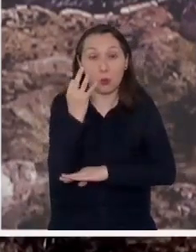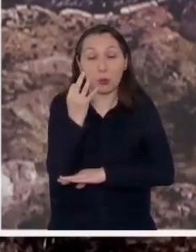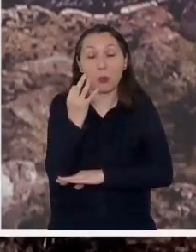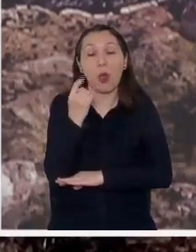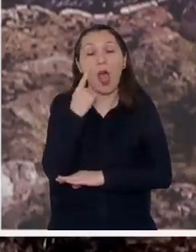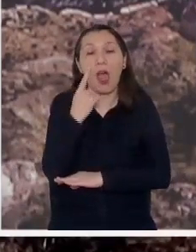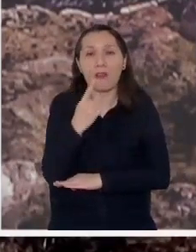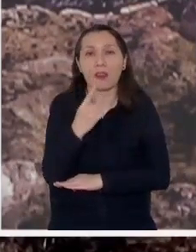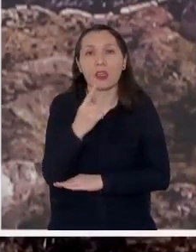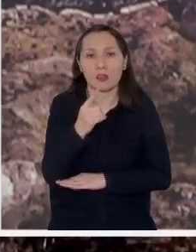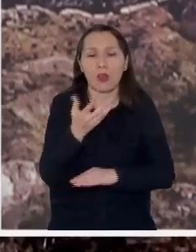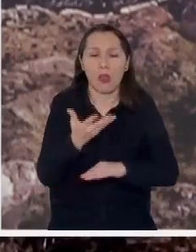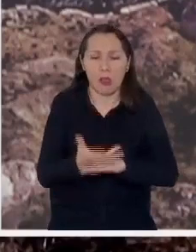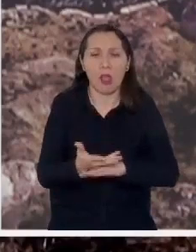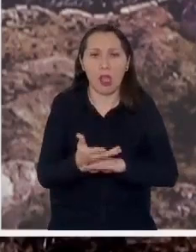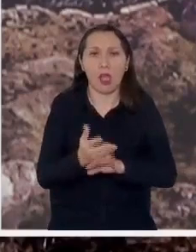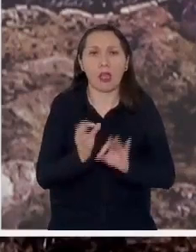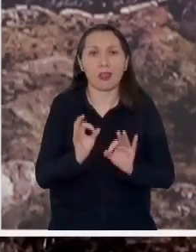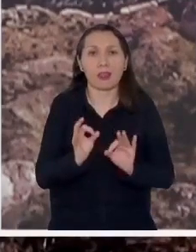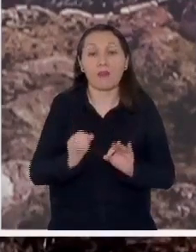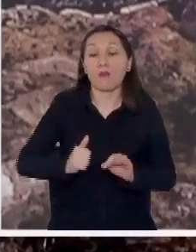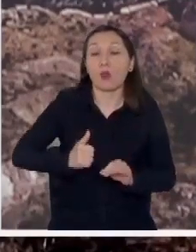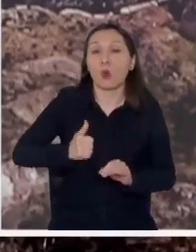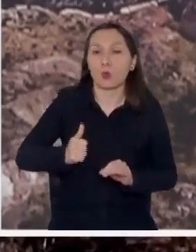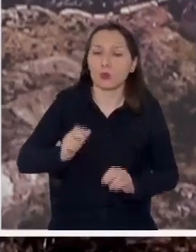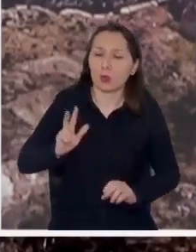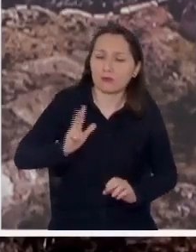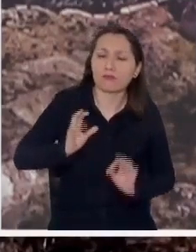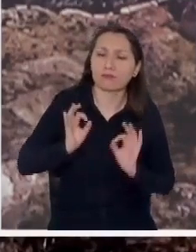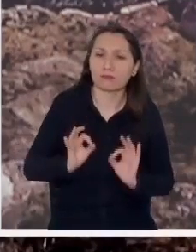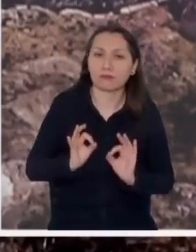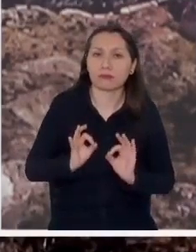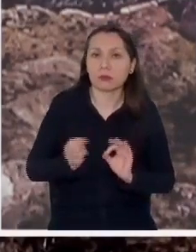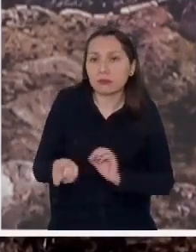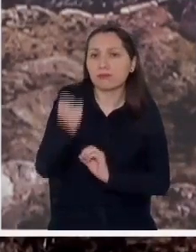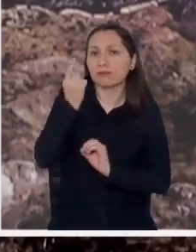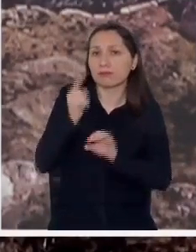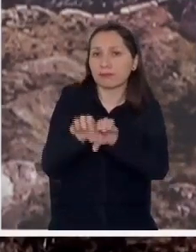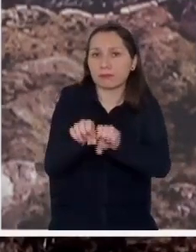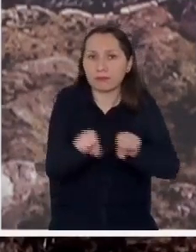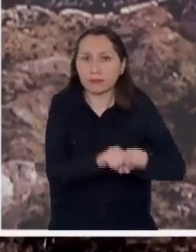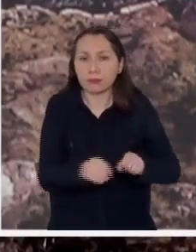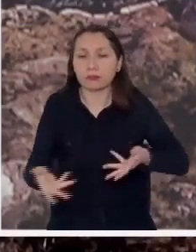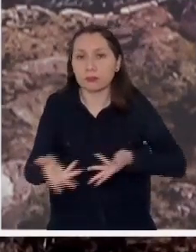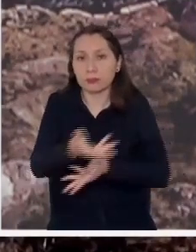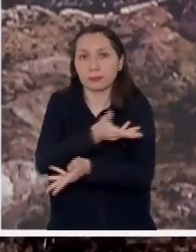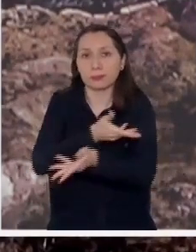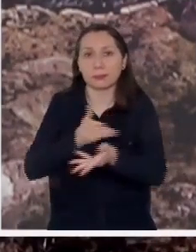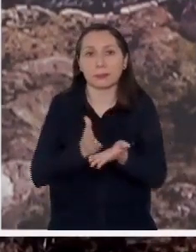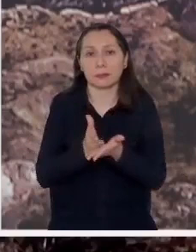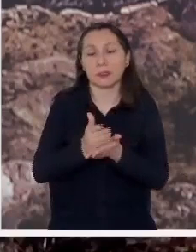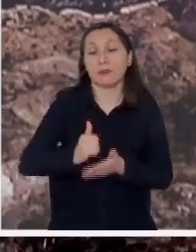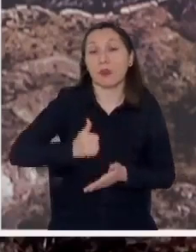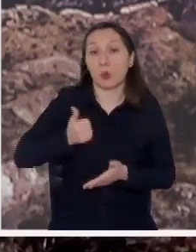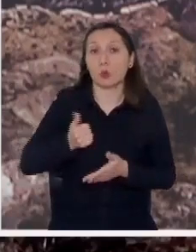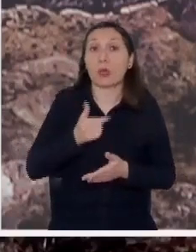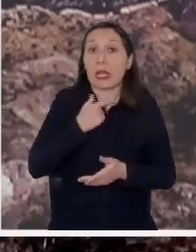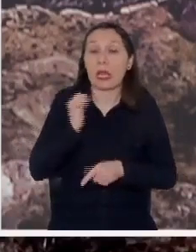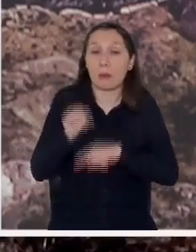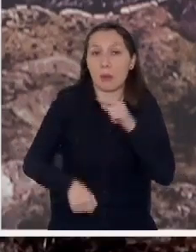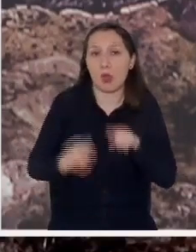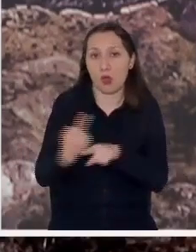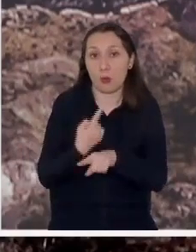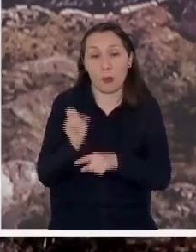el peso está en la voluntad honesta de llegar a entendimiento y partiendo cierto por la voluntad de conversar